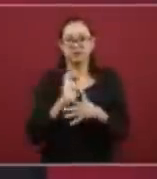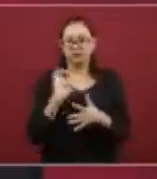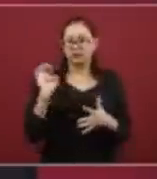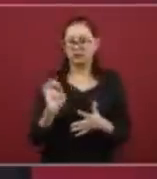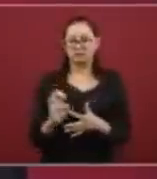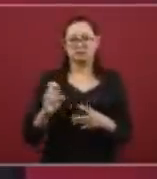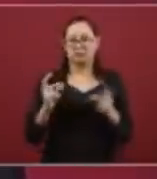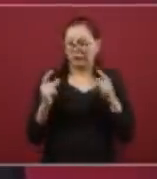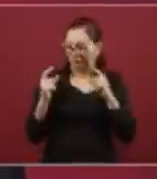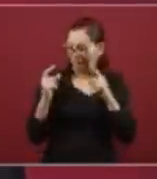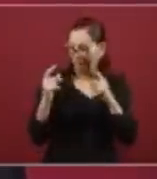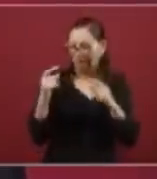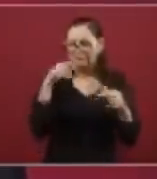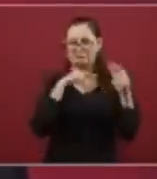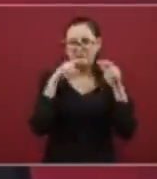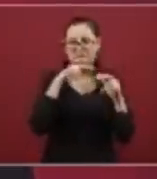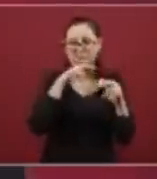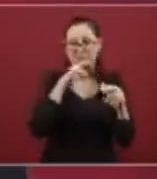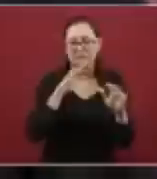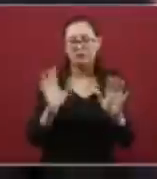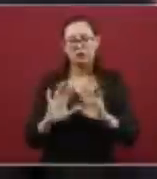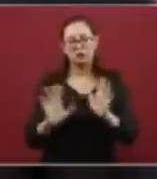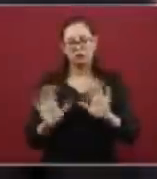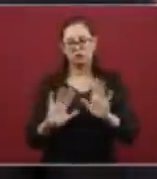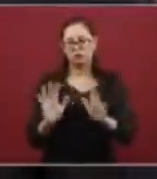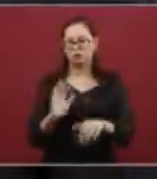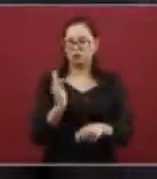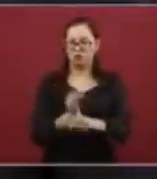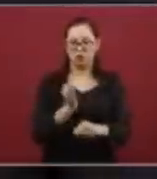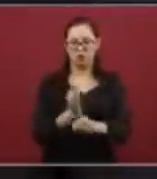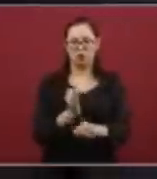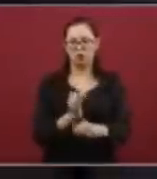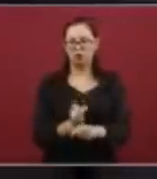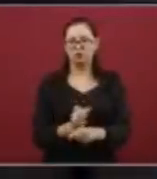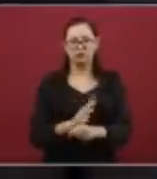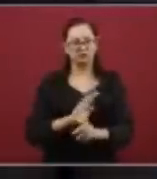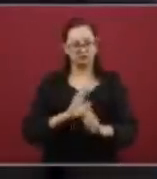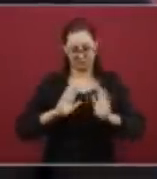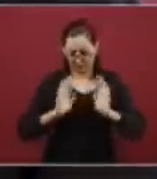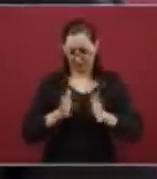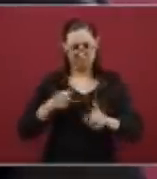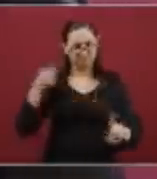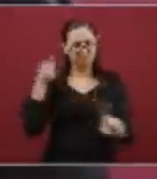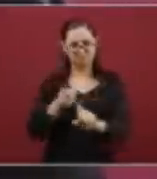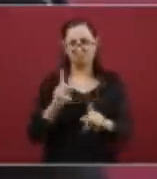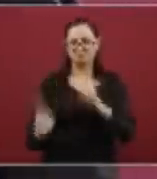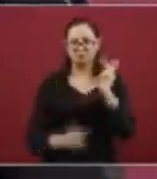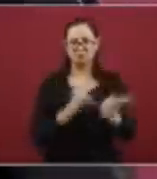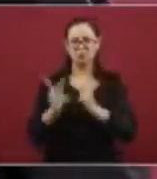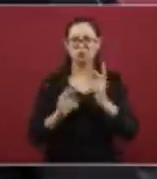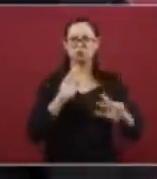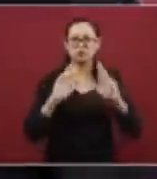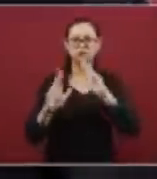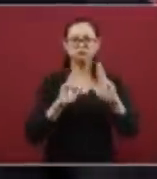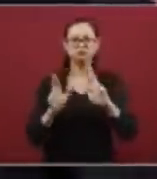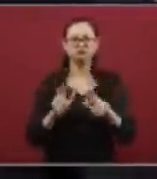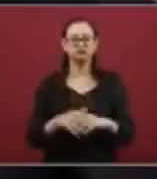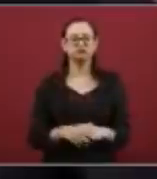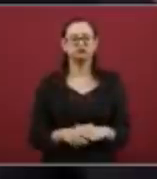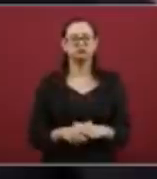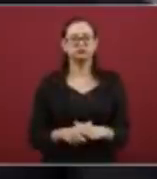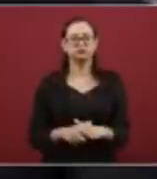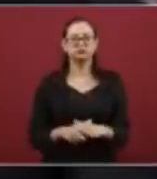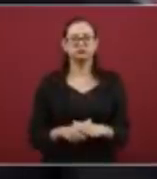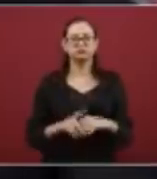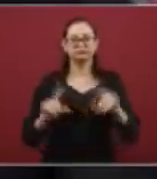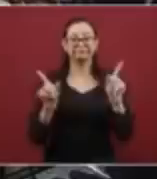con prisa, vamos a contestar preguntas y tratar de